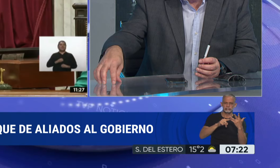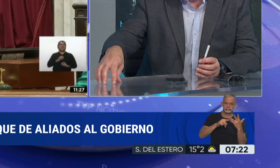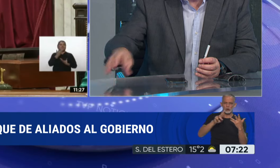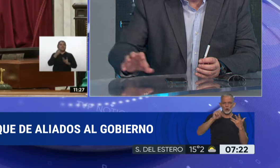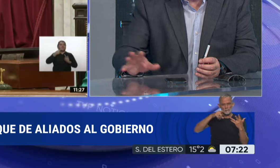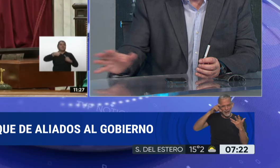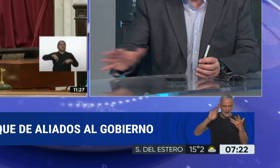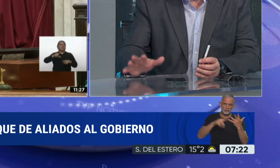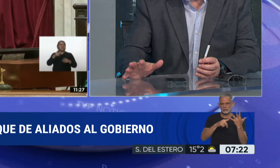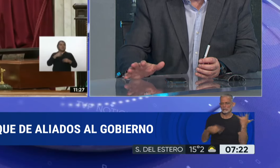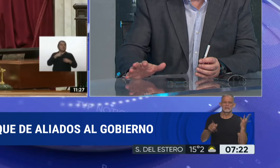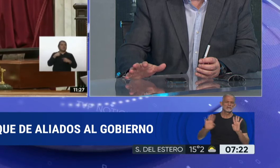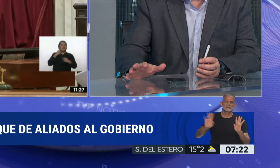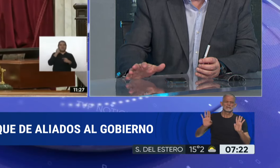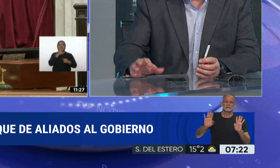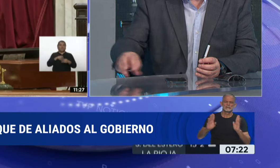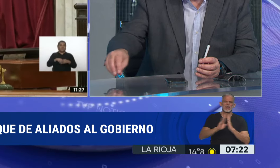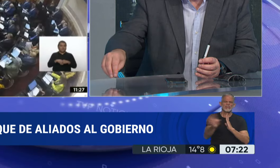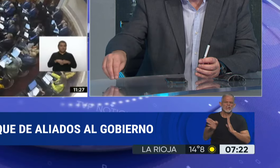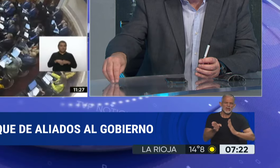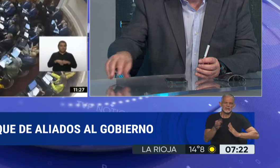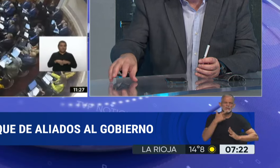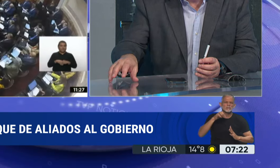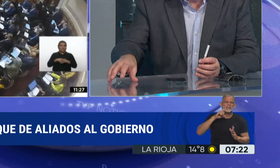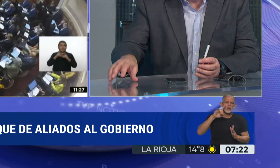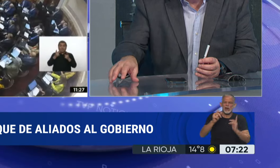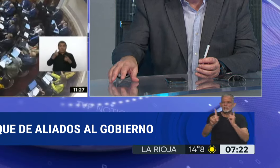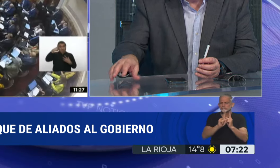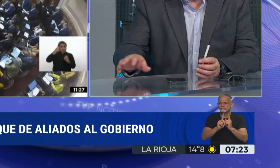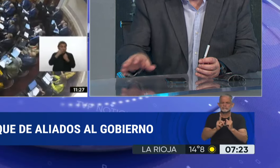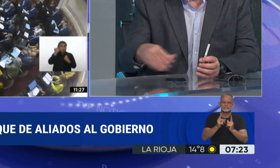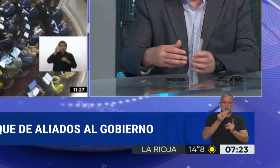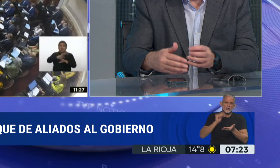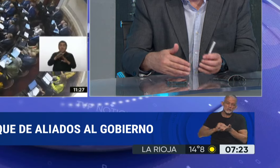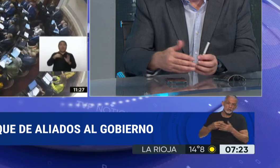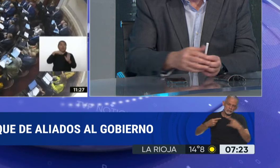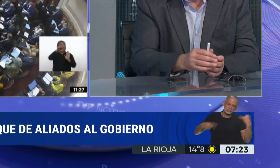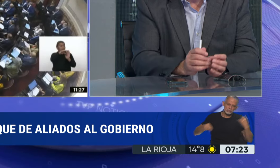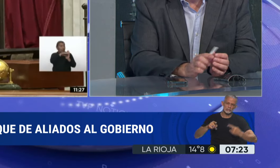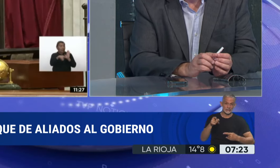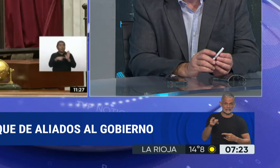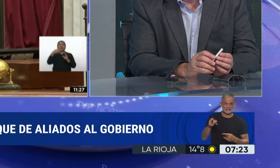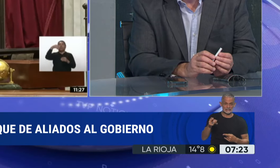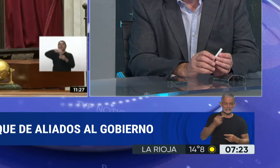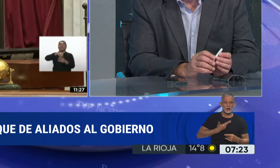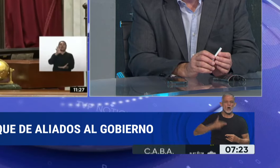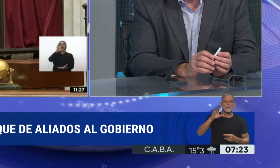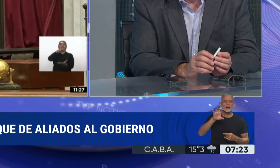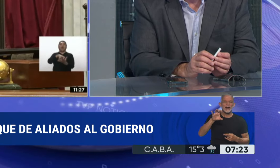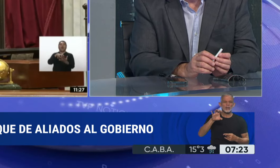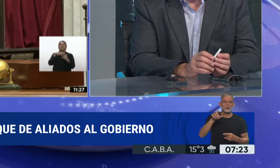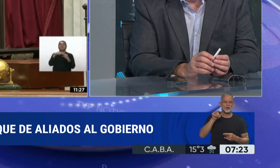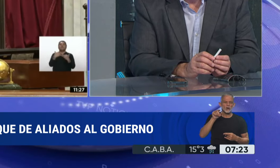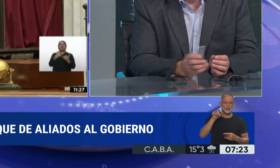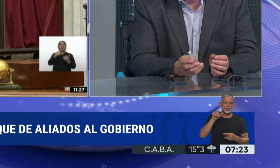Romero Entonces evitan todos todos esos pasos con edit tereni de la provincia de chubut ahí tuvo mucha injerencia el gobernador de la provincia